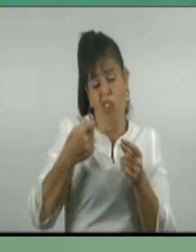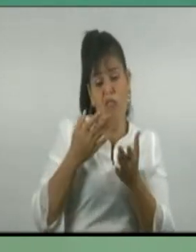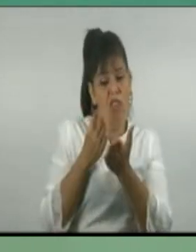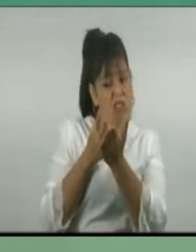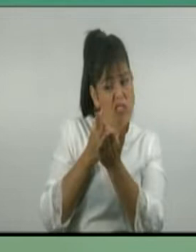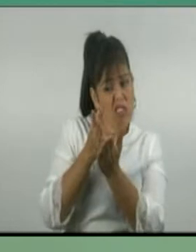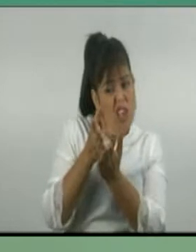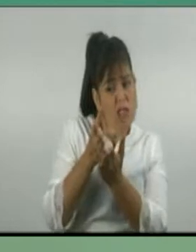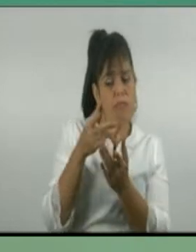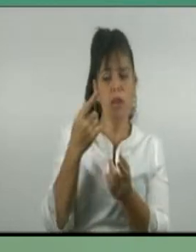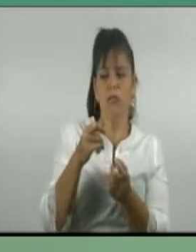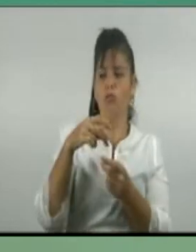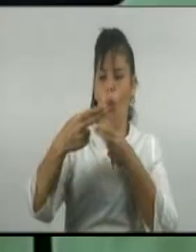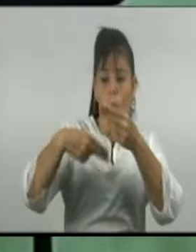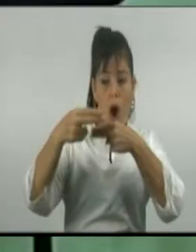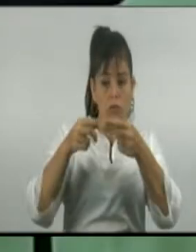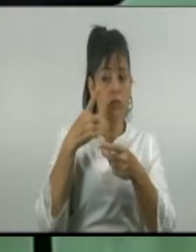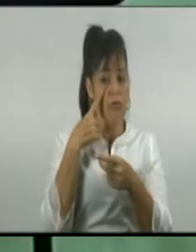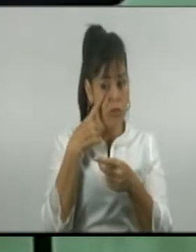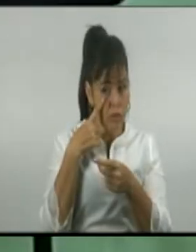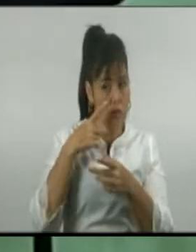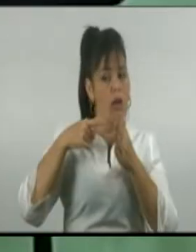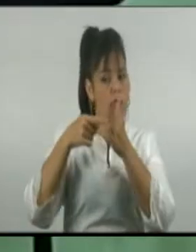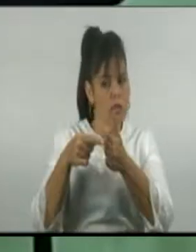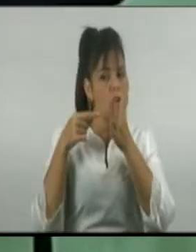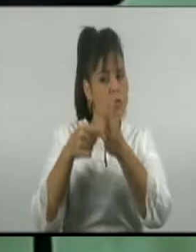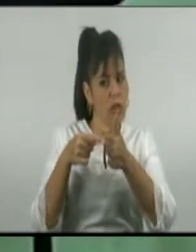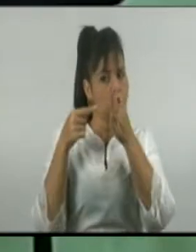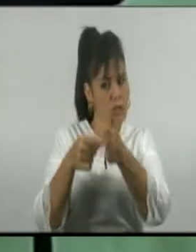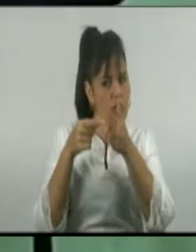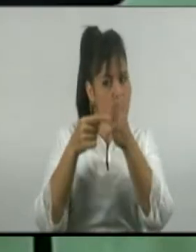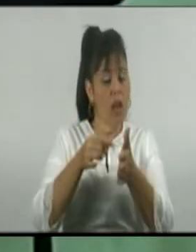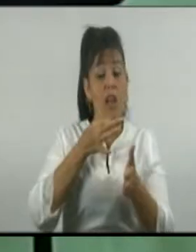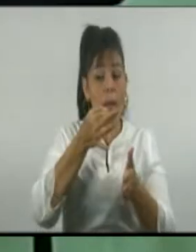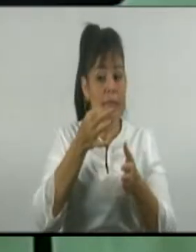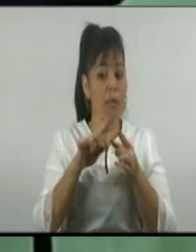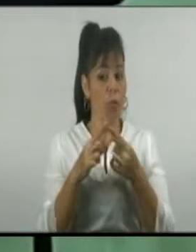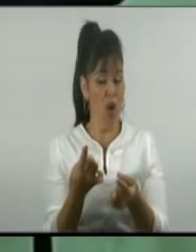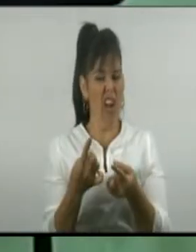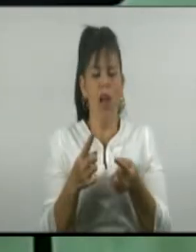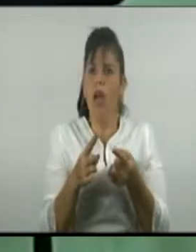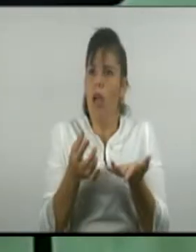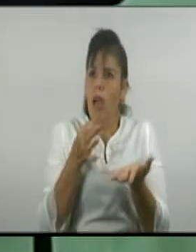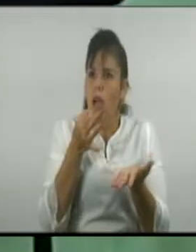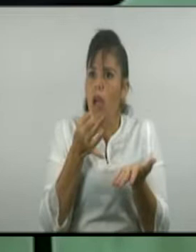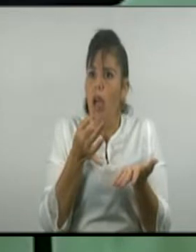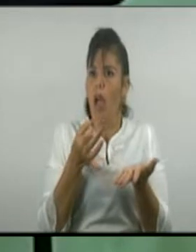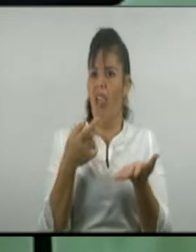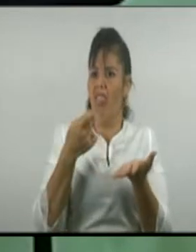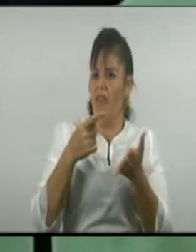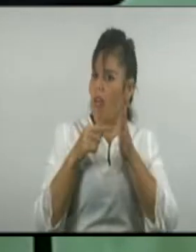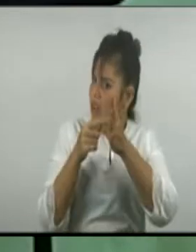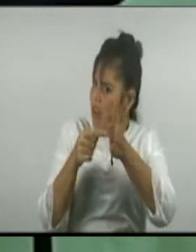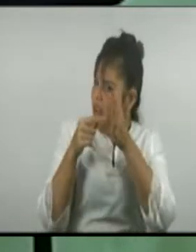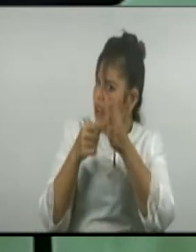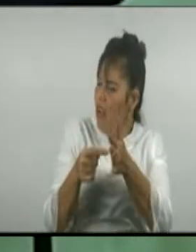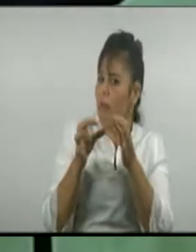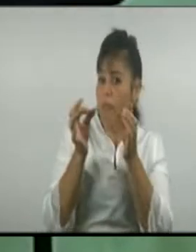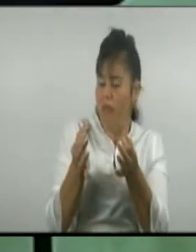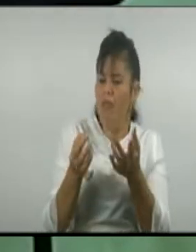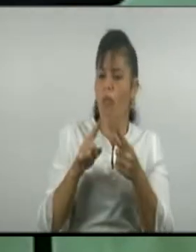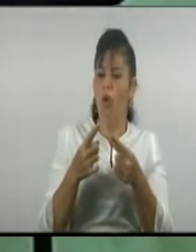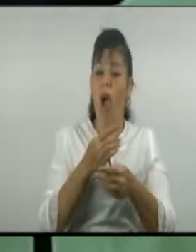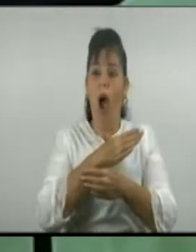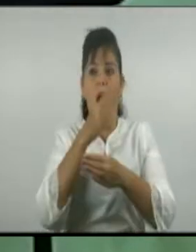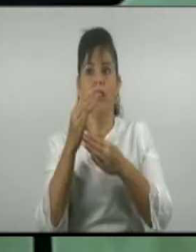hagan es fundamental sobre todo en la explicación que hay que darle de de los por qué le decimos que la ctc en al niño